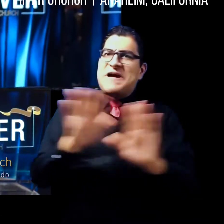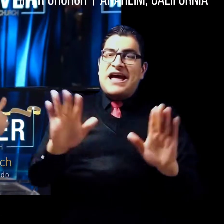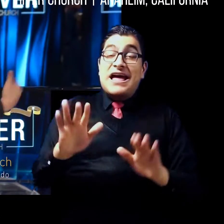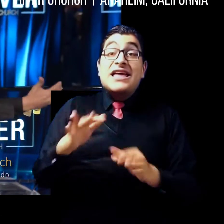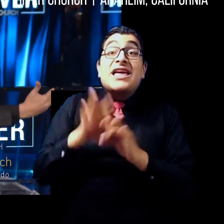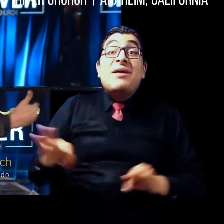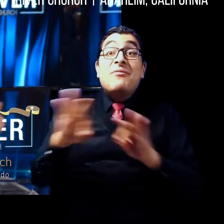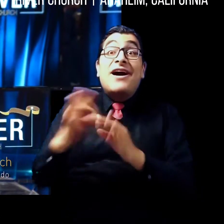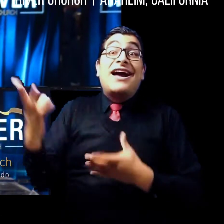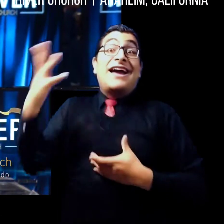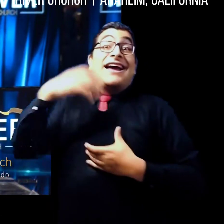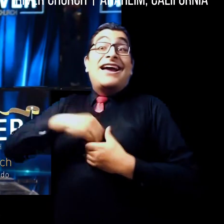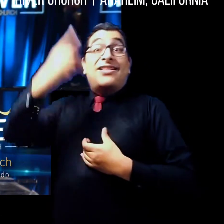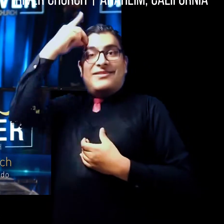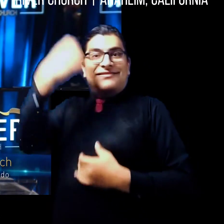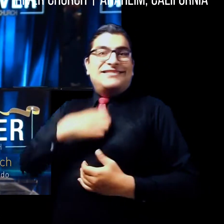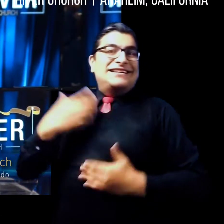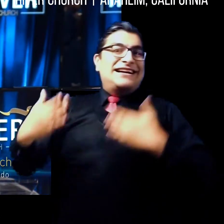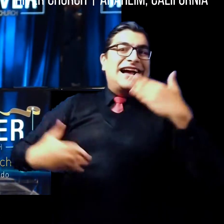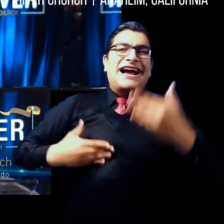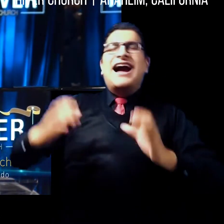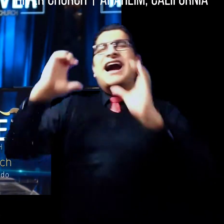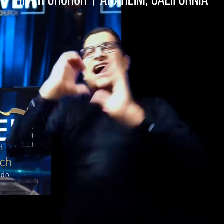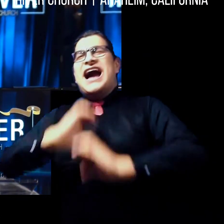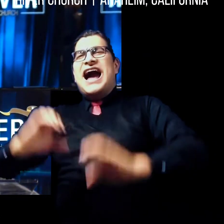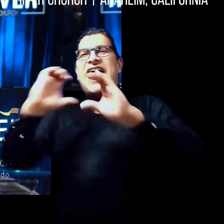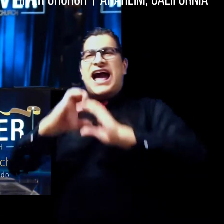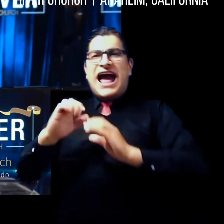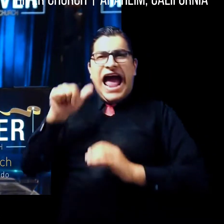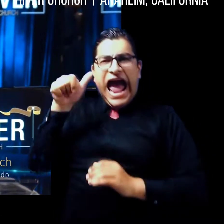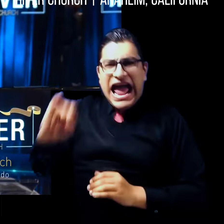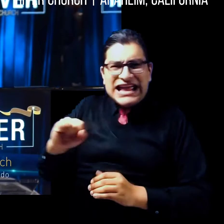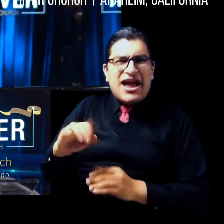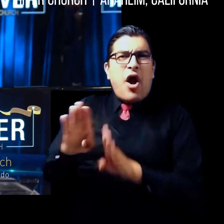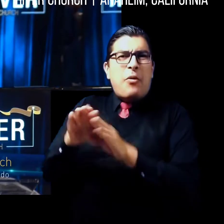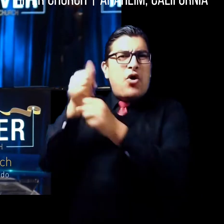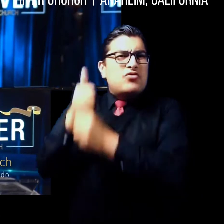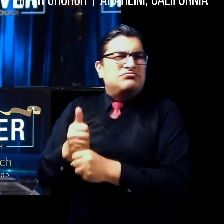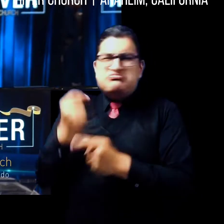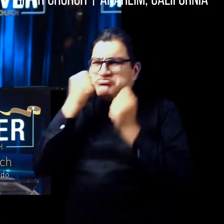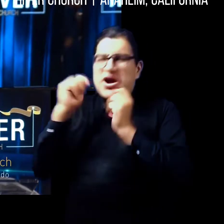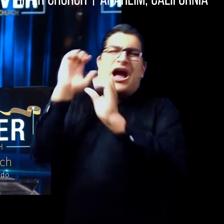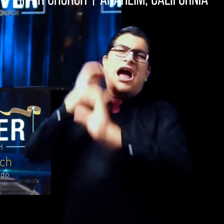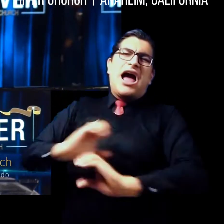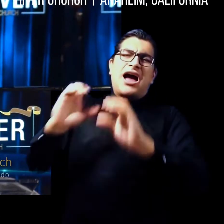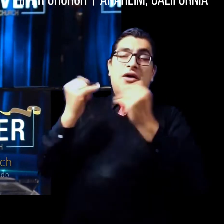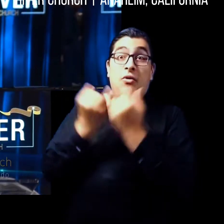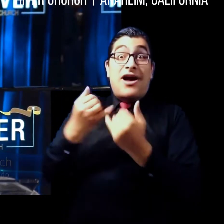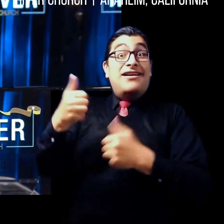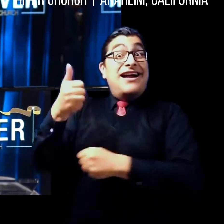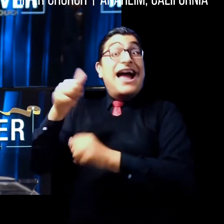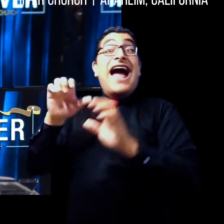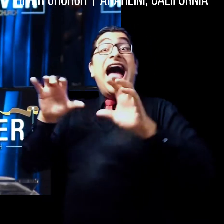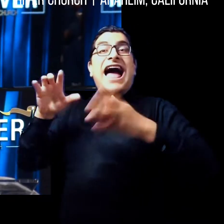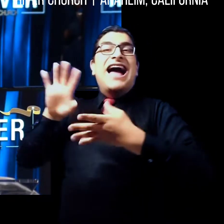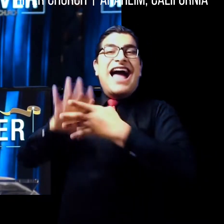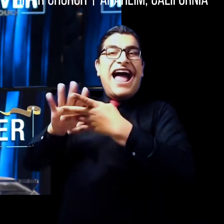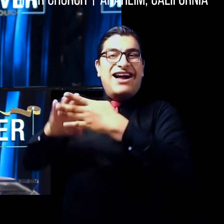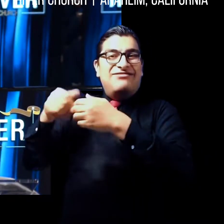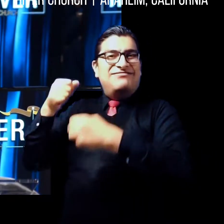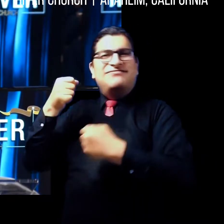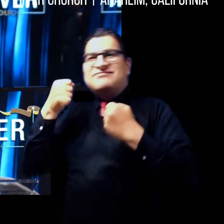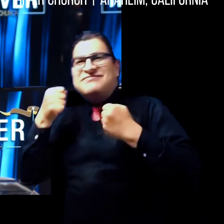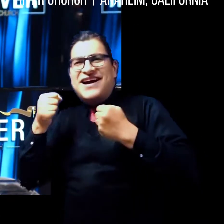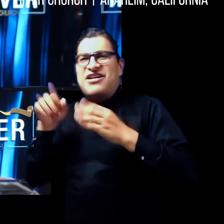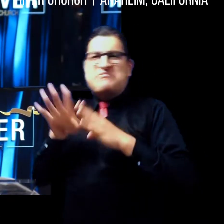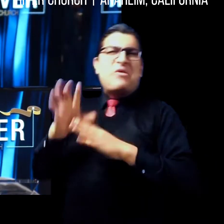que estábamos alegres, cantábamos en la celda. Y los prisioneros y el carcelero fueron